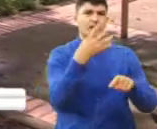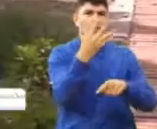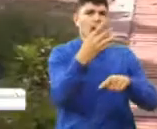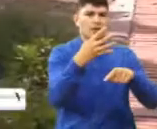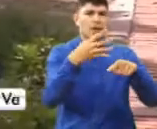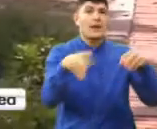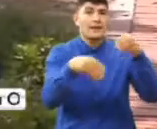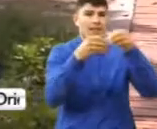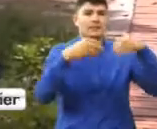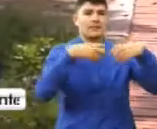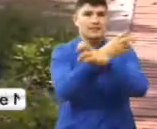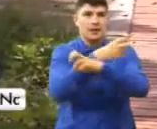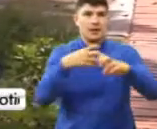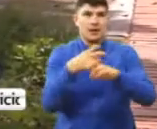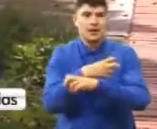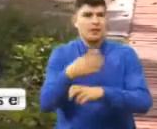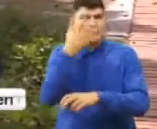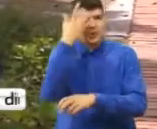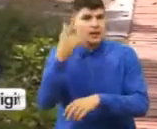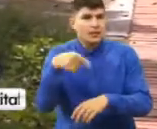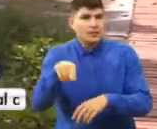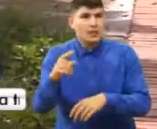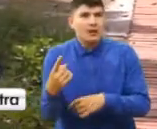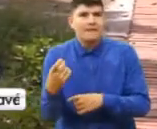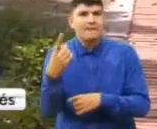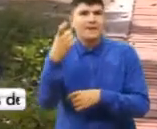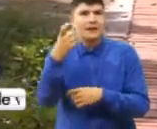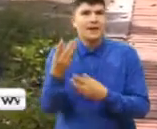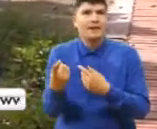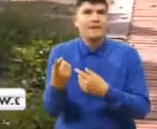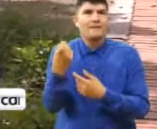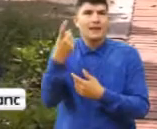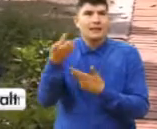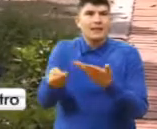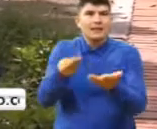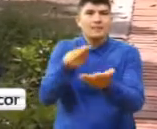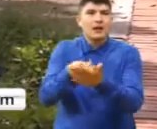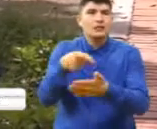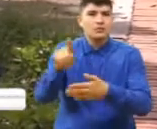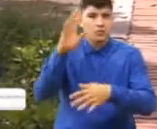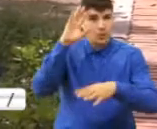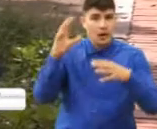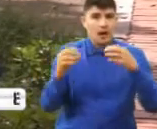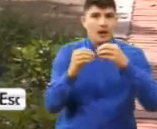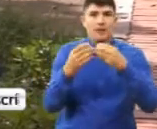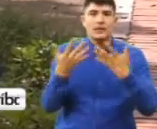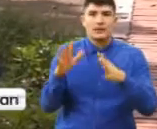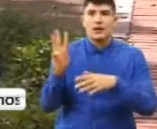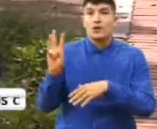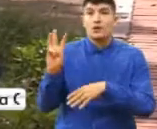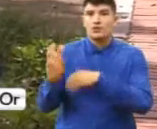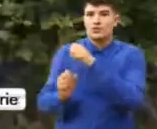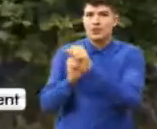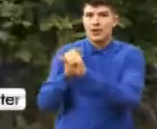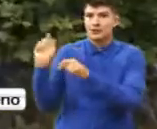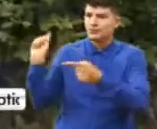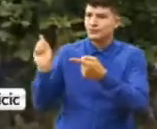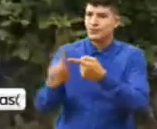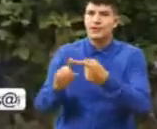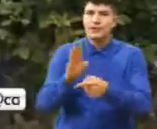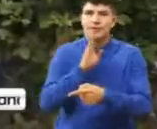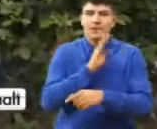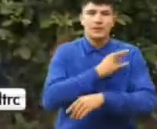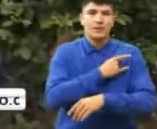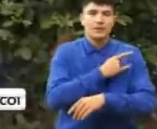ciudad las citas en la siguiente es el producto de la falta de pago de un convenio firmado hace más de ocho años entre